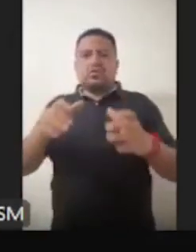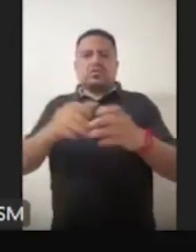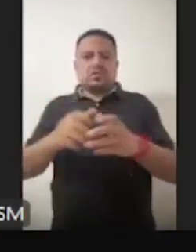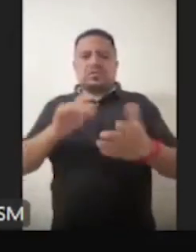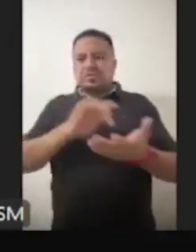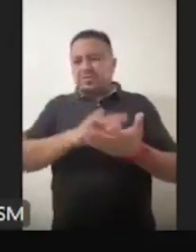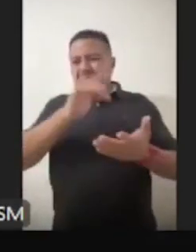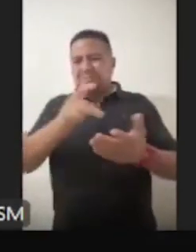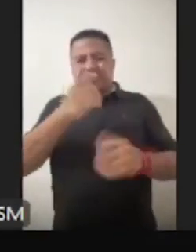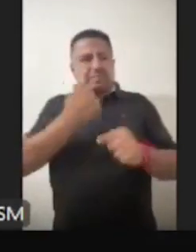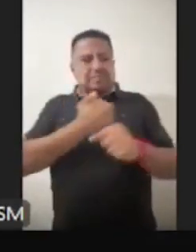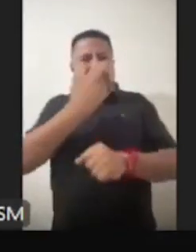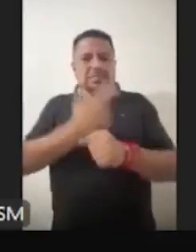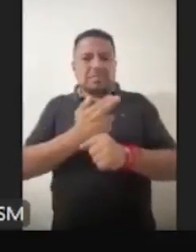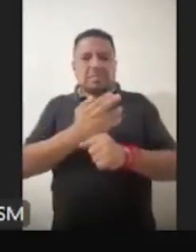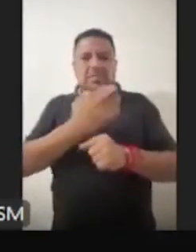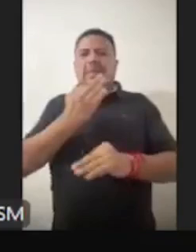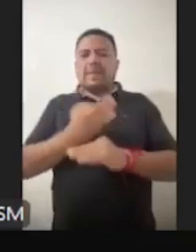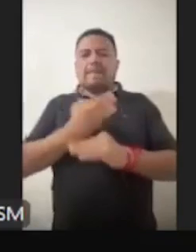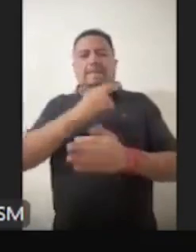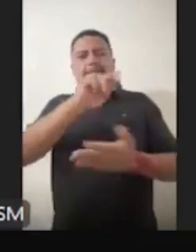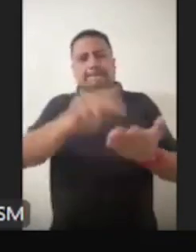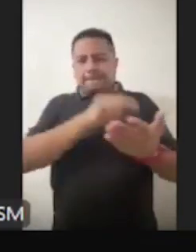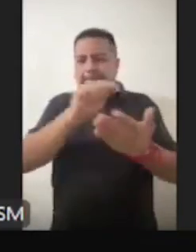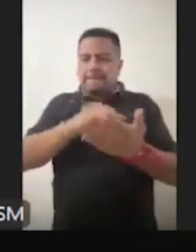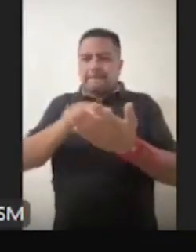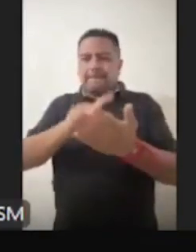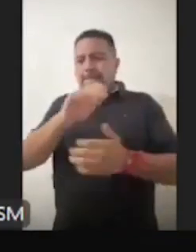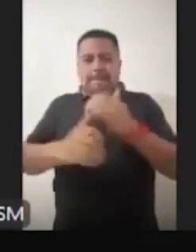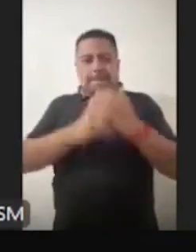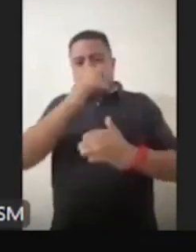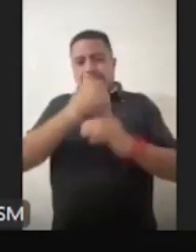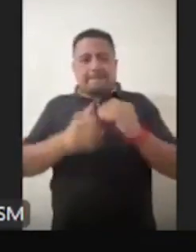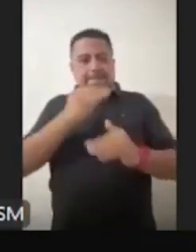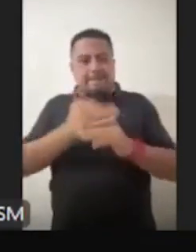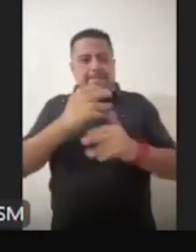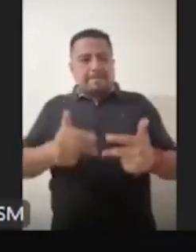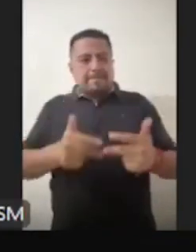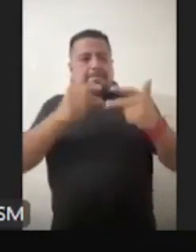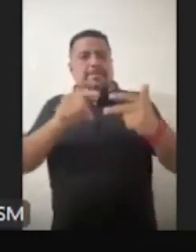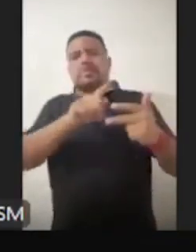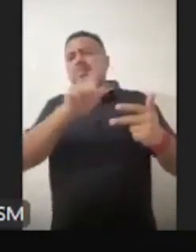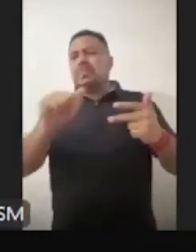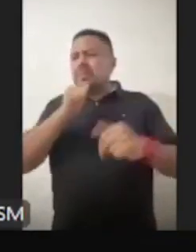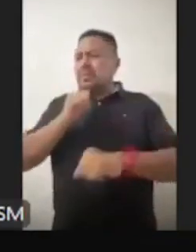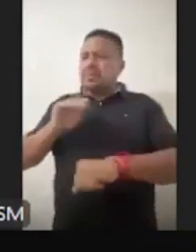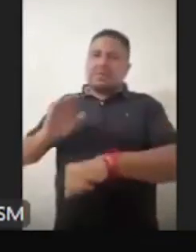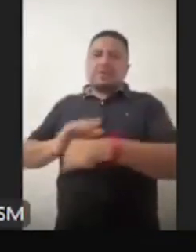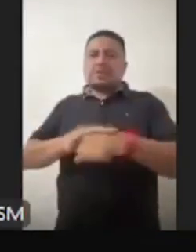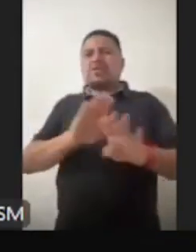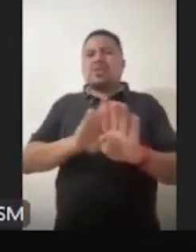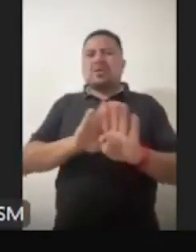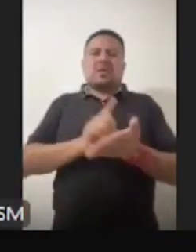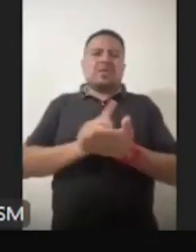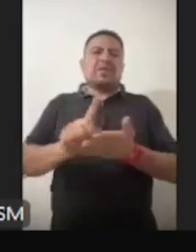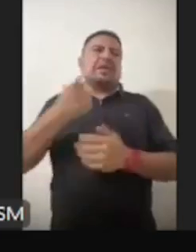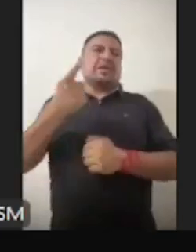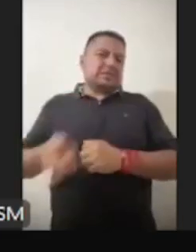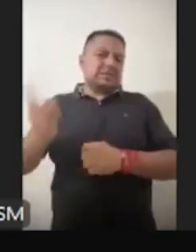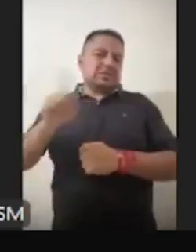Gracias, secretario. Sírvase recabar las firmas a la conclusión de esta sesión y en consecuencia notificarlo como en derecho